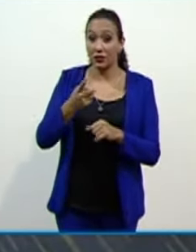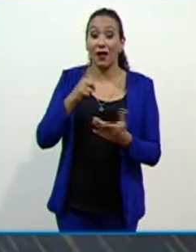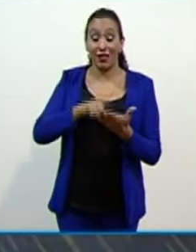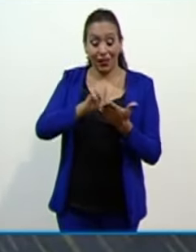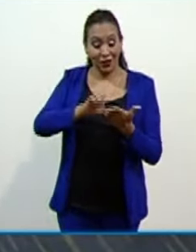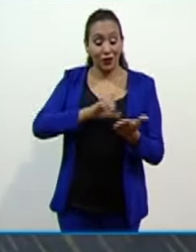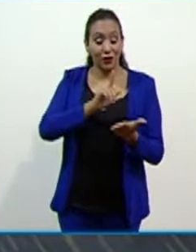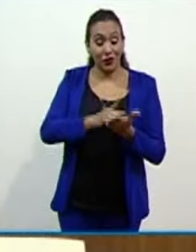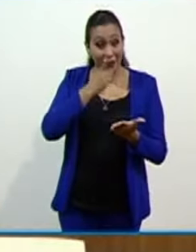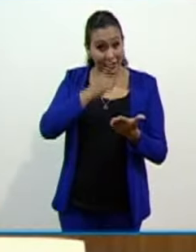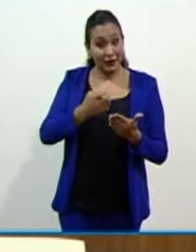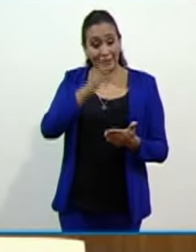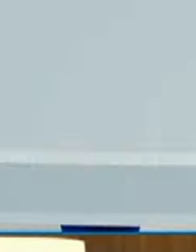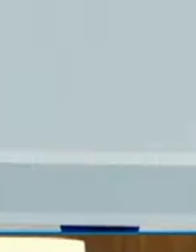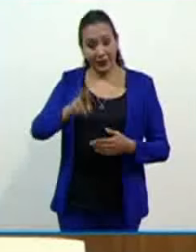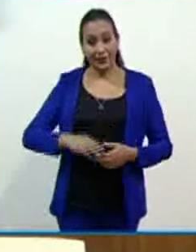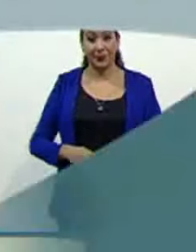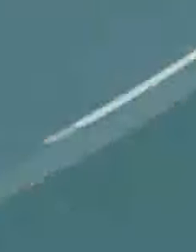constitucional.